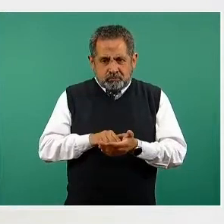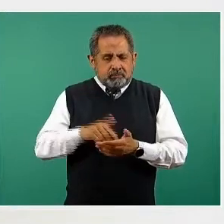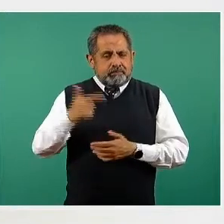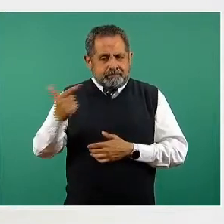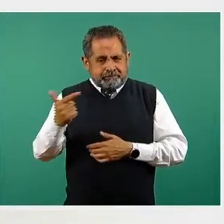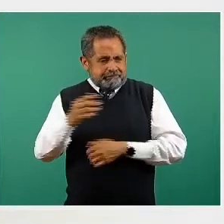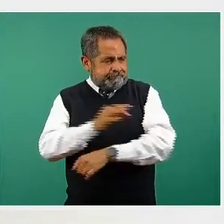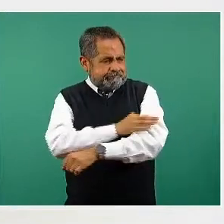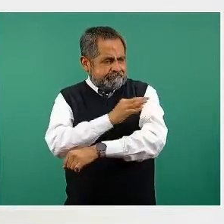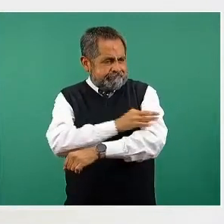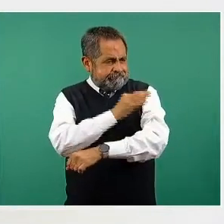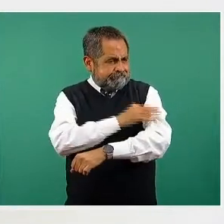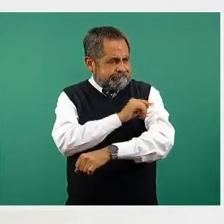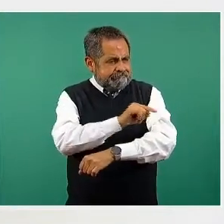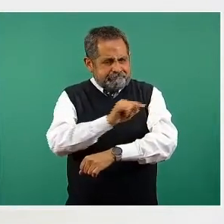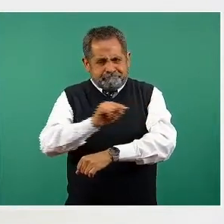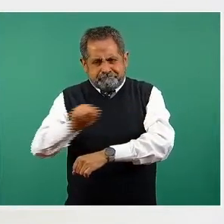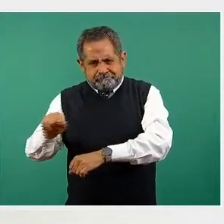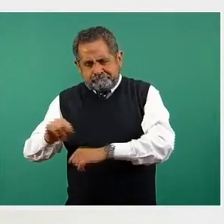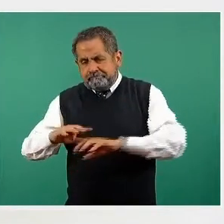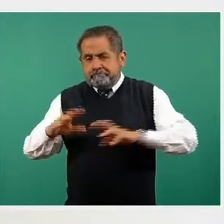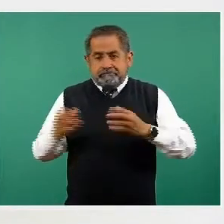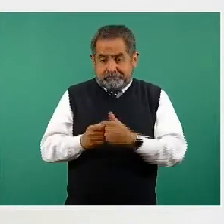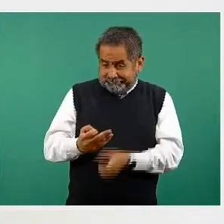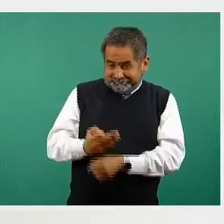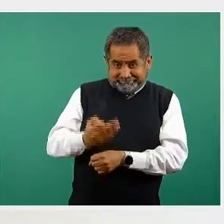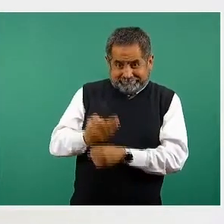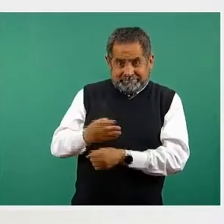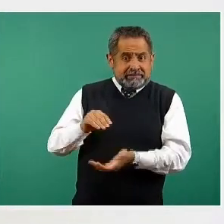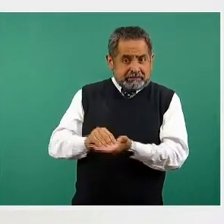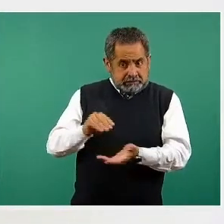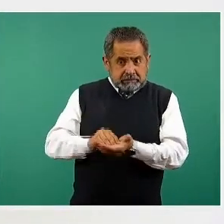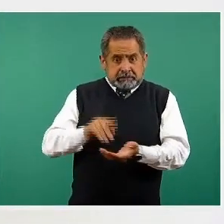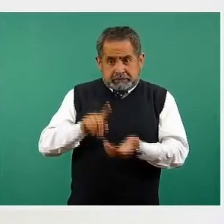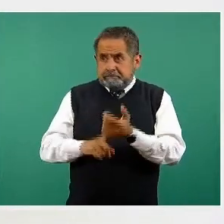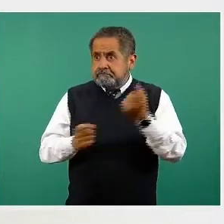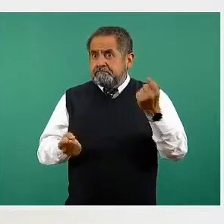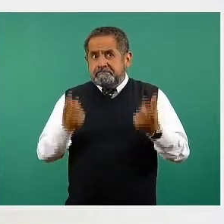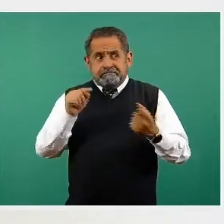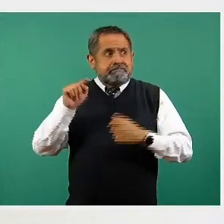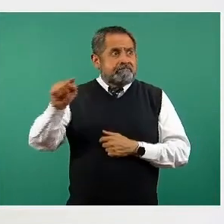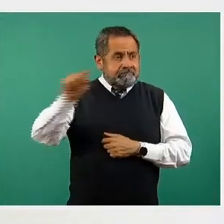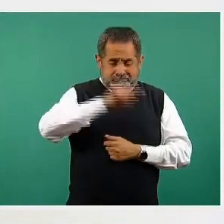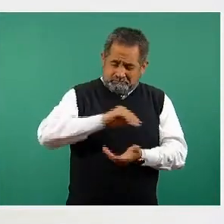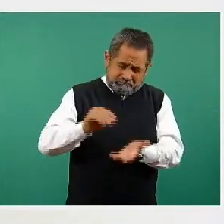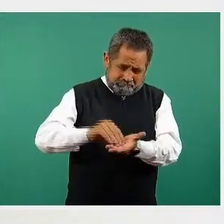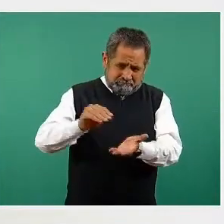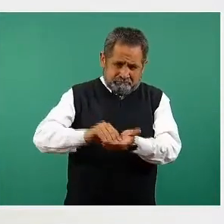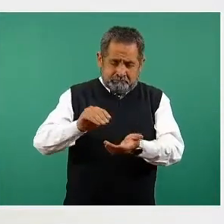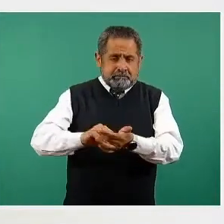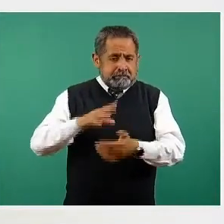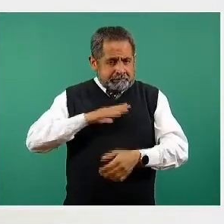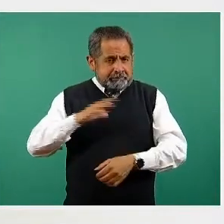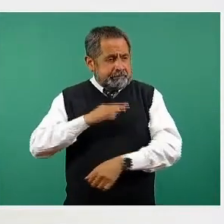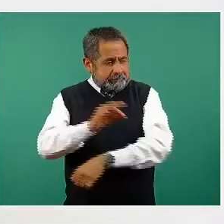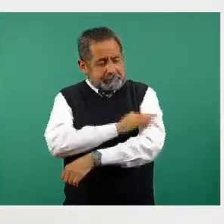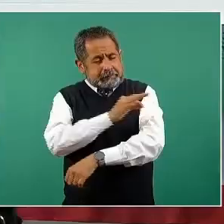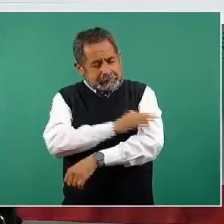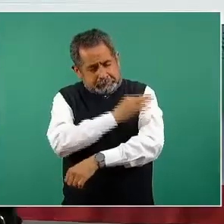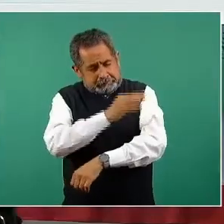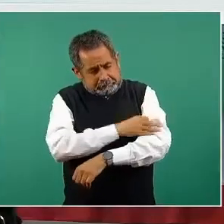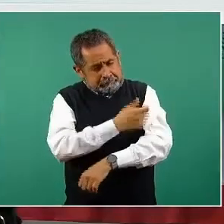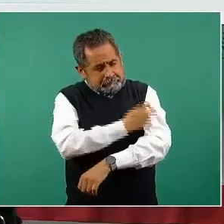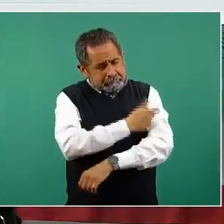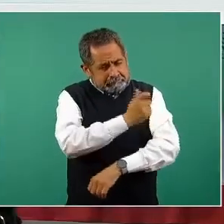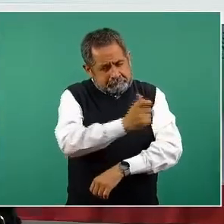118.007 dosis. Pero sabemos que inclusive en este momento muchos de los puntos de vacunación continúan todavía realizando su labor, y de